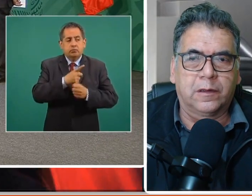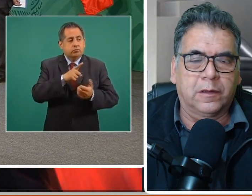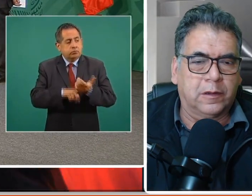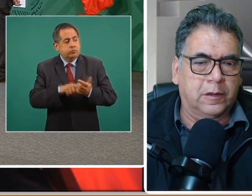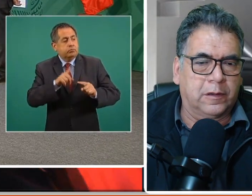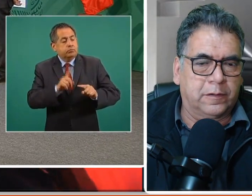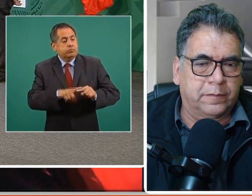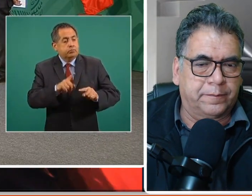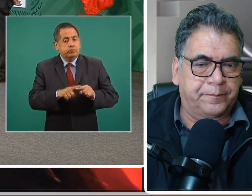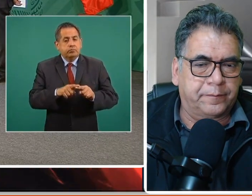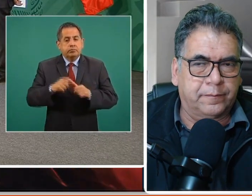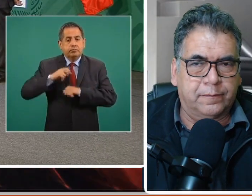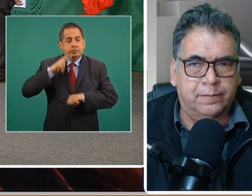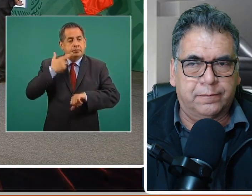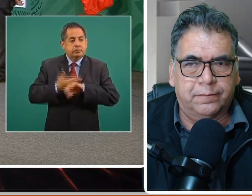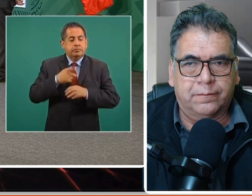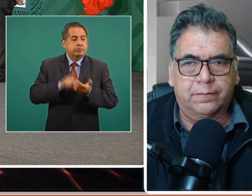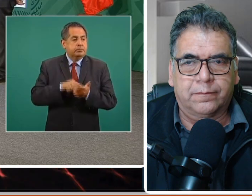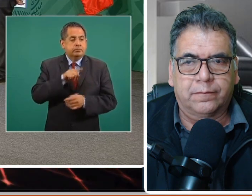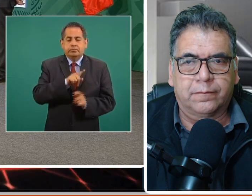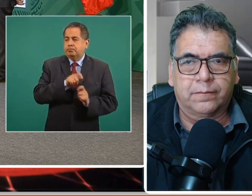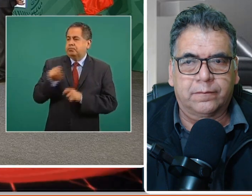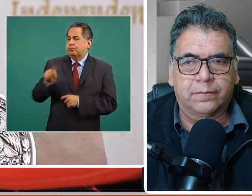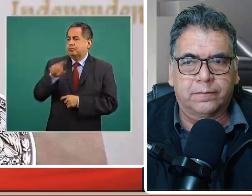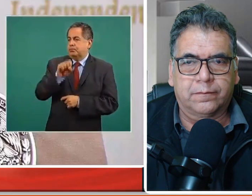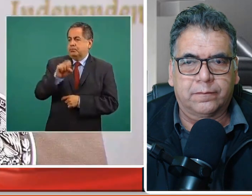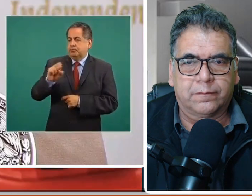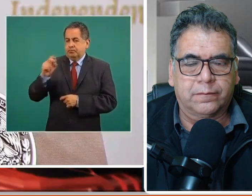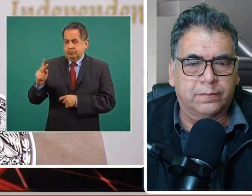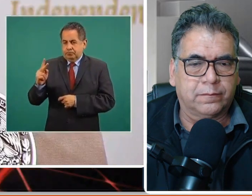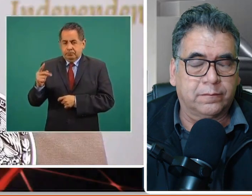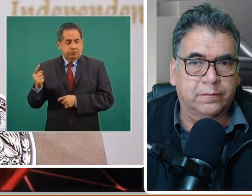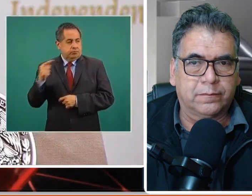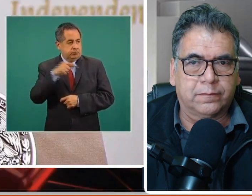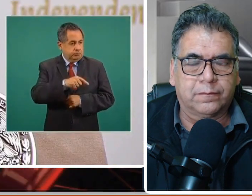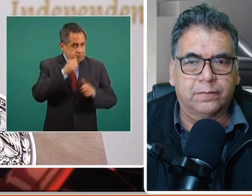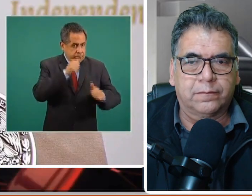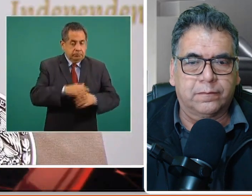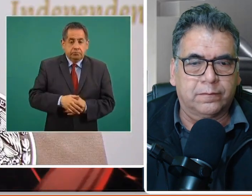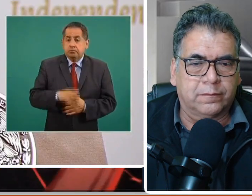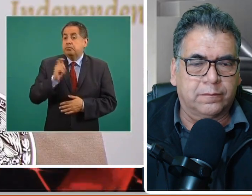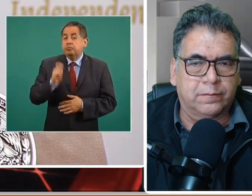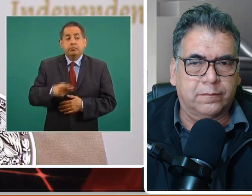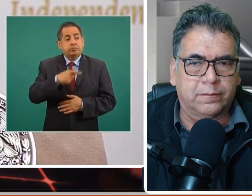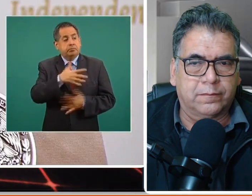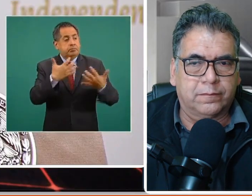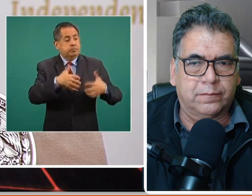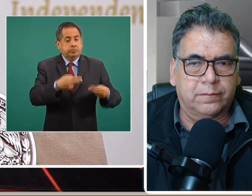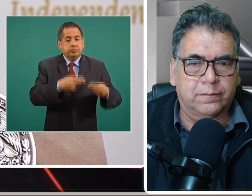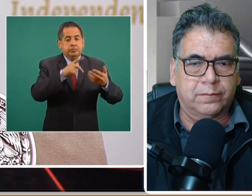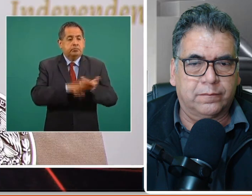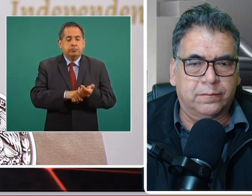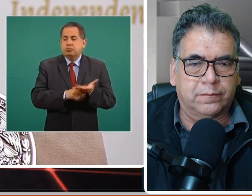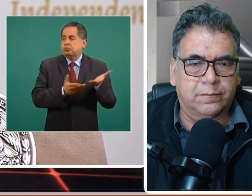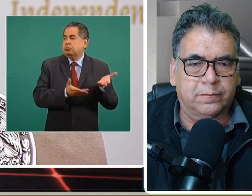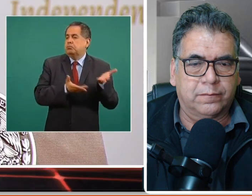es de PIRS de la Secretaría de Seguridad Pública. Es decir, la empresa o desarrolladora solo brindará